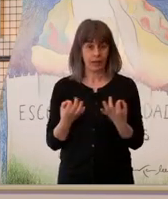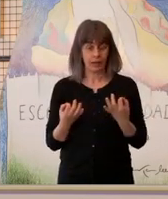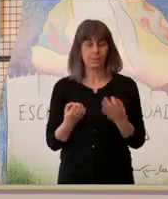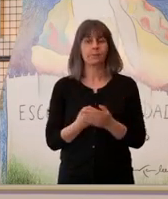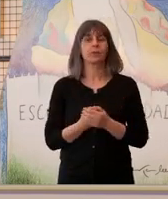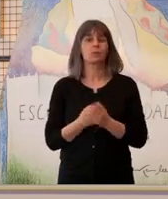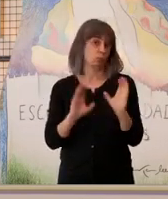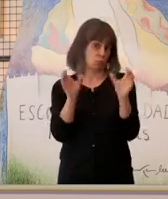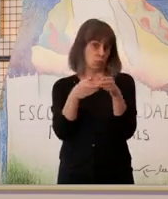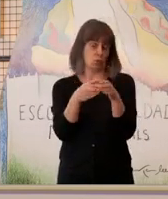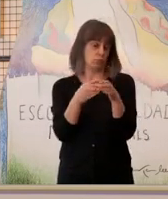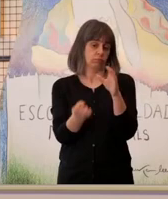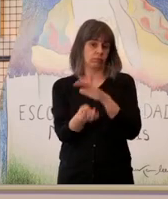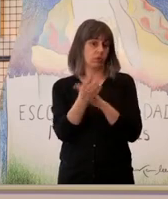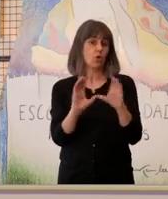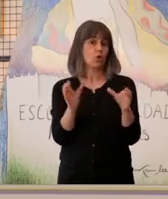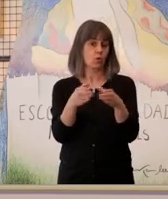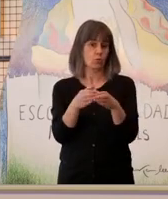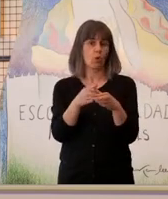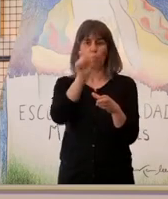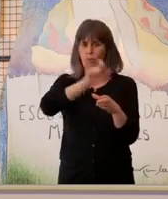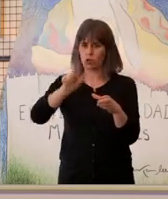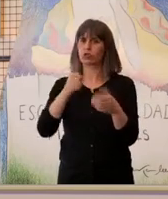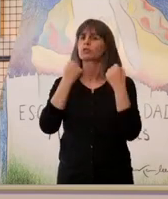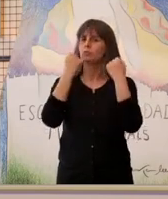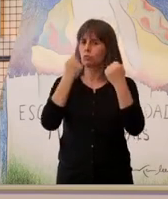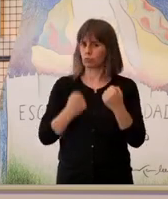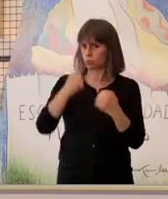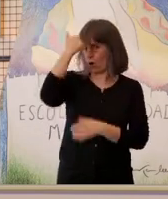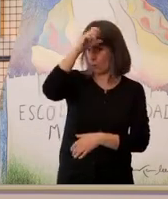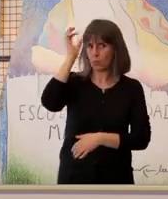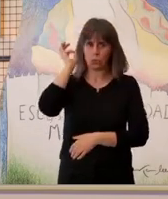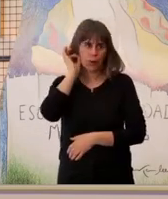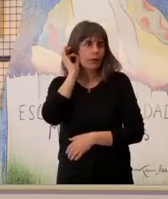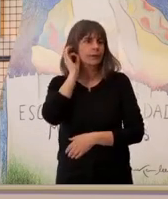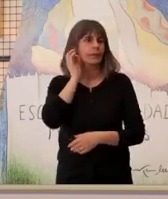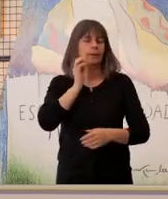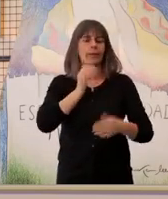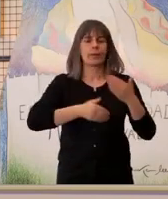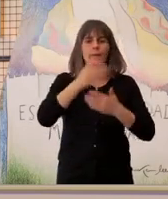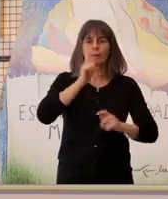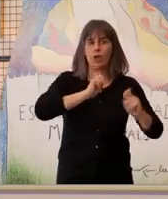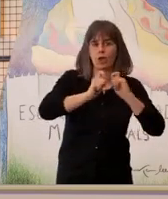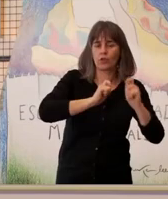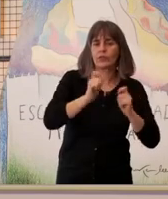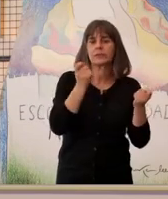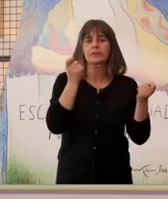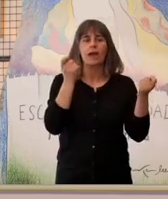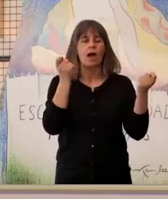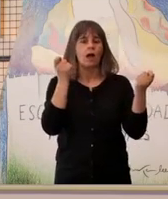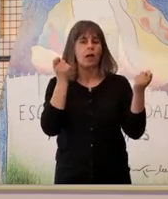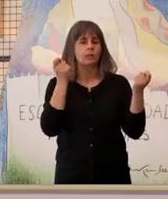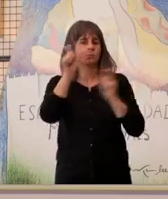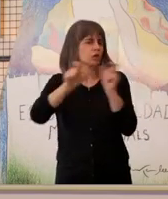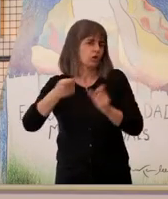grupo de expertas y expertos Donde había periodistas Donde había diferentes